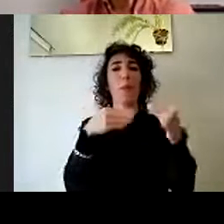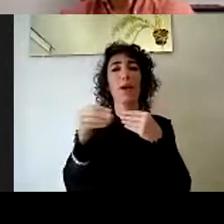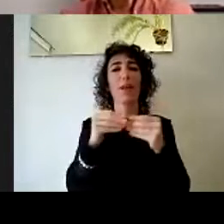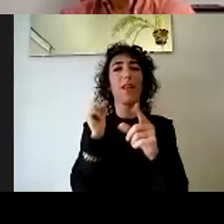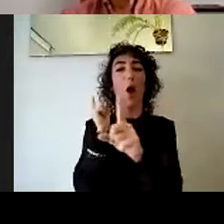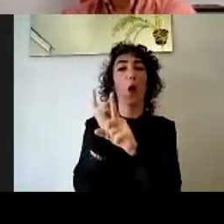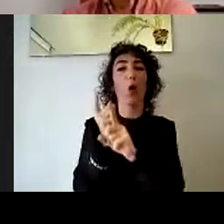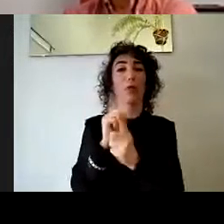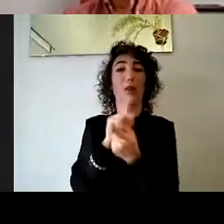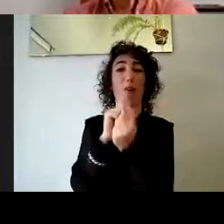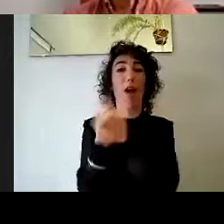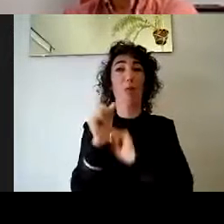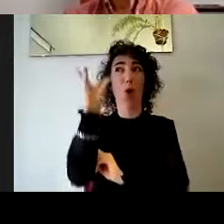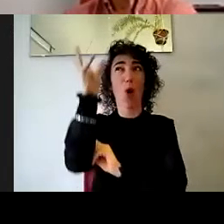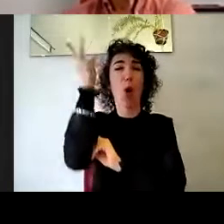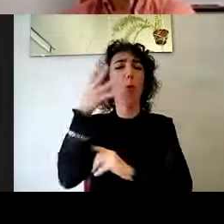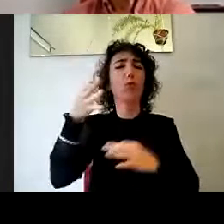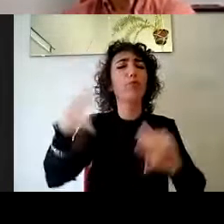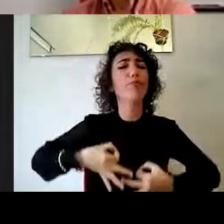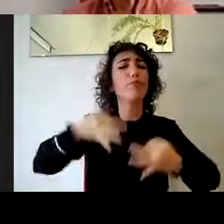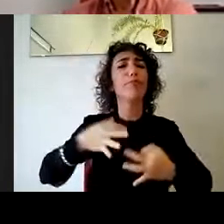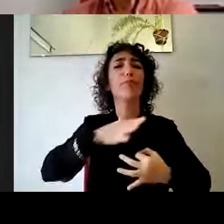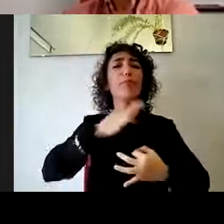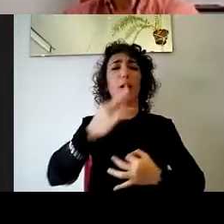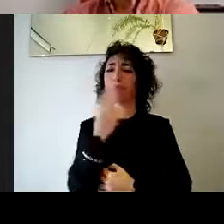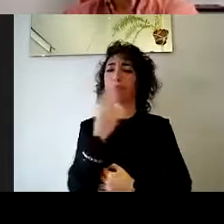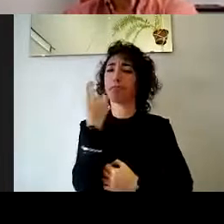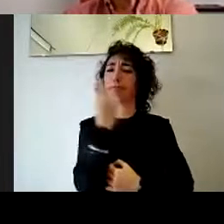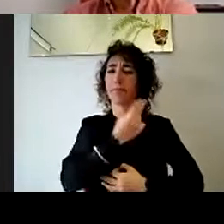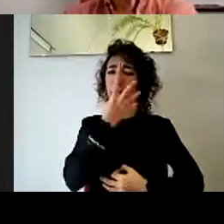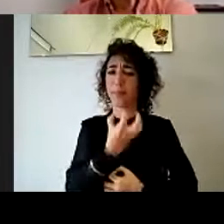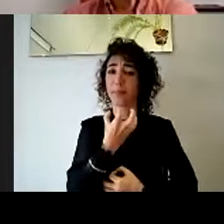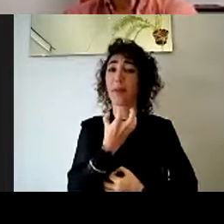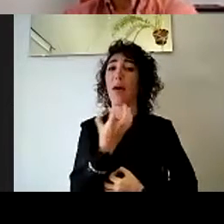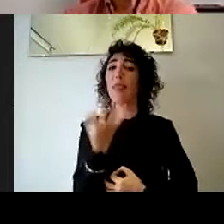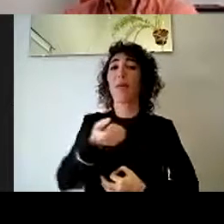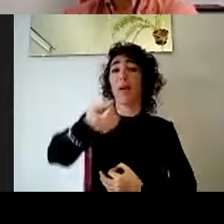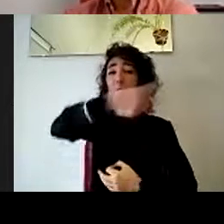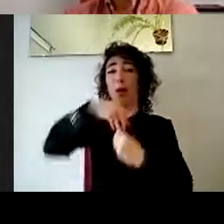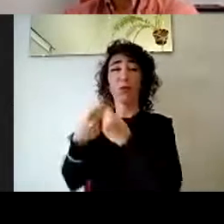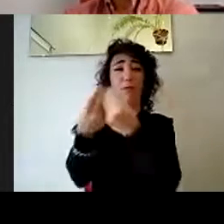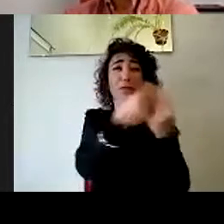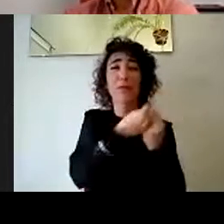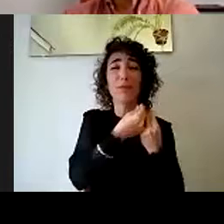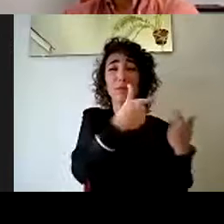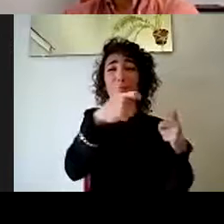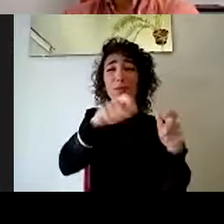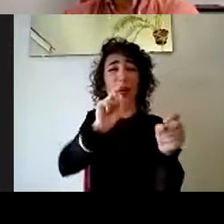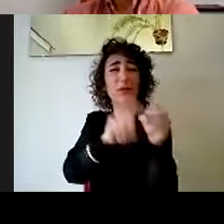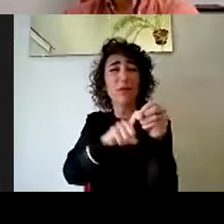cambio climático deben ser reales y vinculantes y requiere del esfuerzo conjunto de todos los sectores sociales